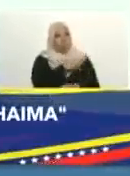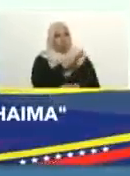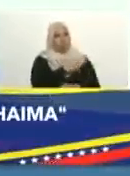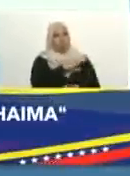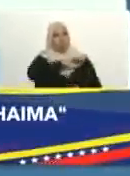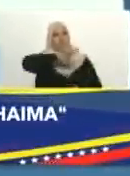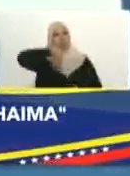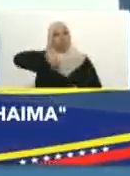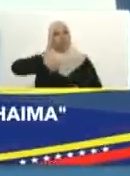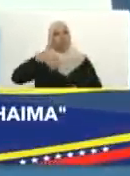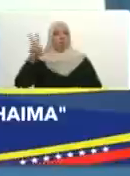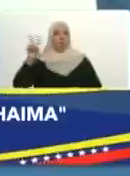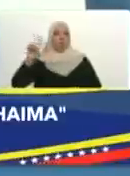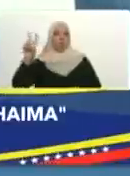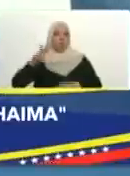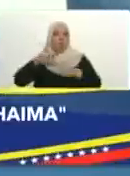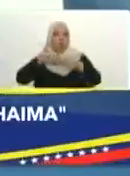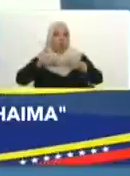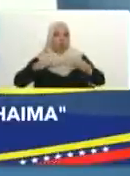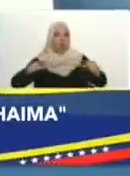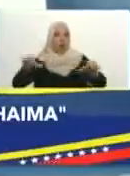de la nación.